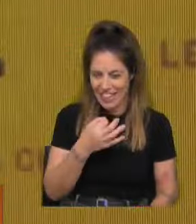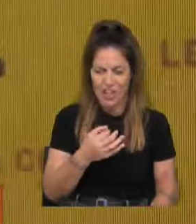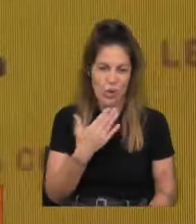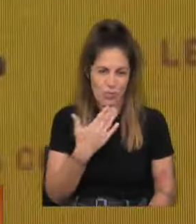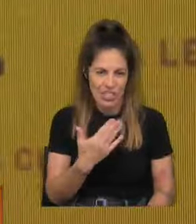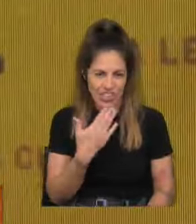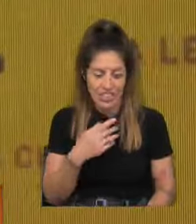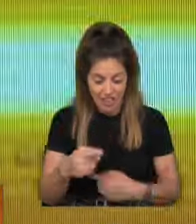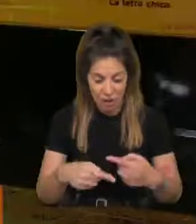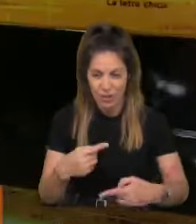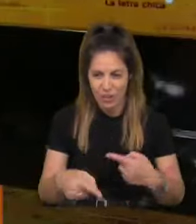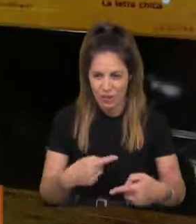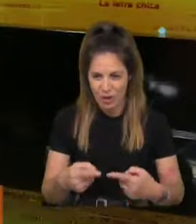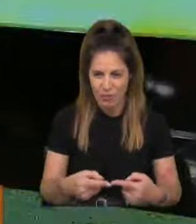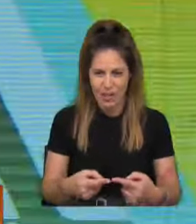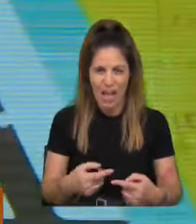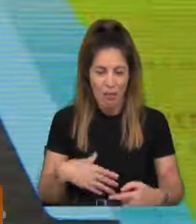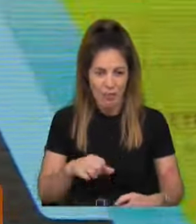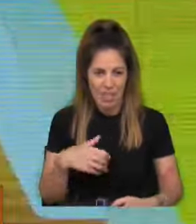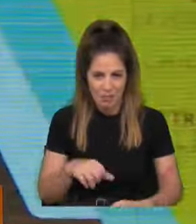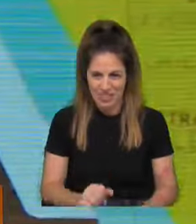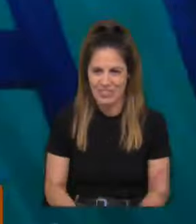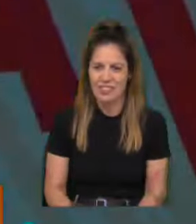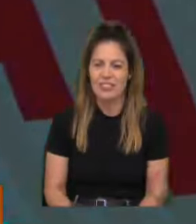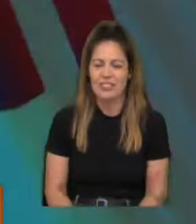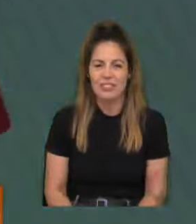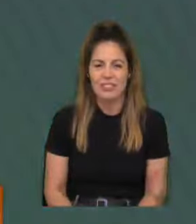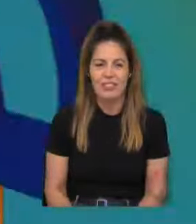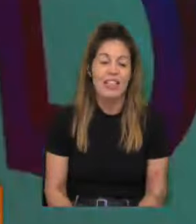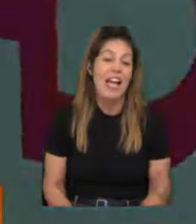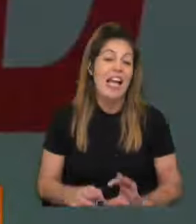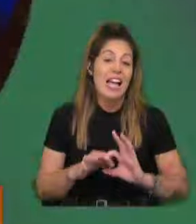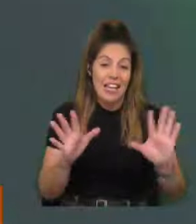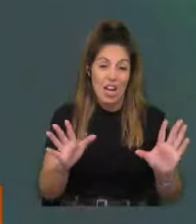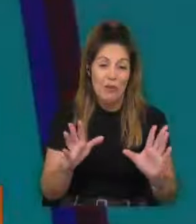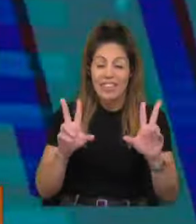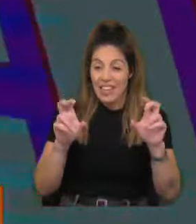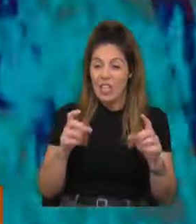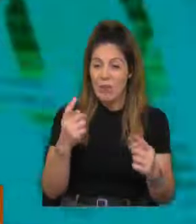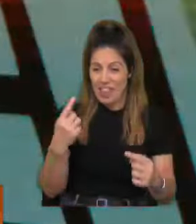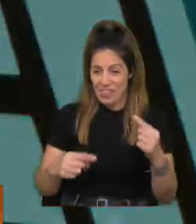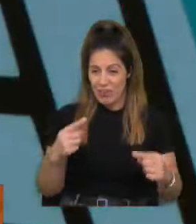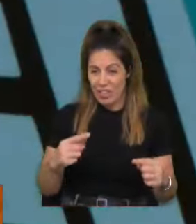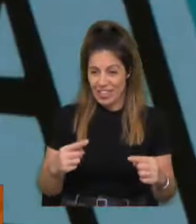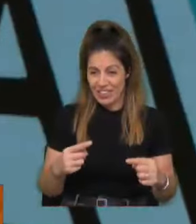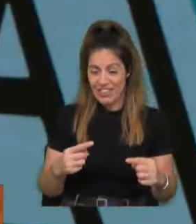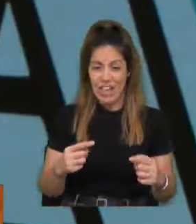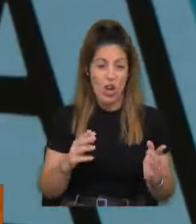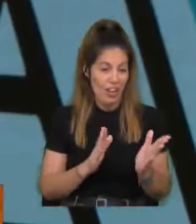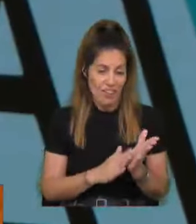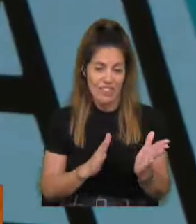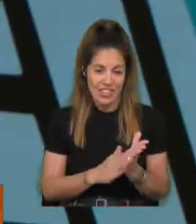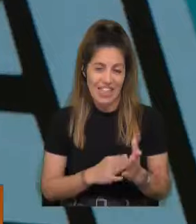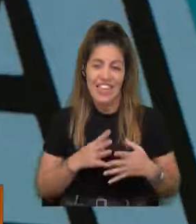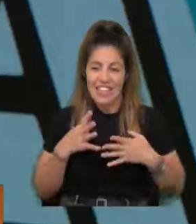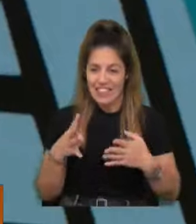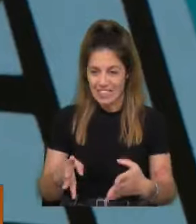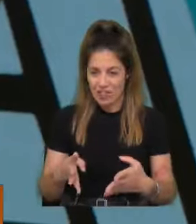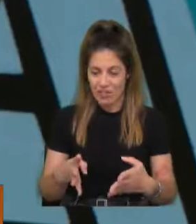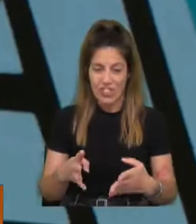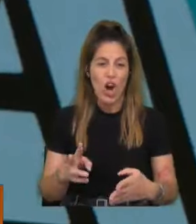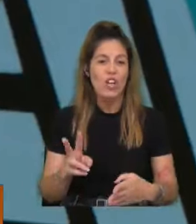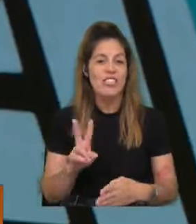el ya seguimos ya seguimos eh ha hay más m bien claramente son varios los temas que se han tratado hasta el momento lo que queda evidente es que el desafío en lo que refiere a la